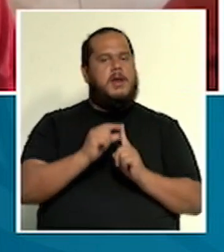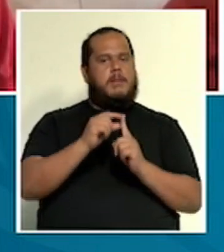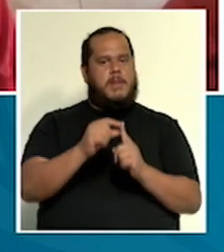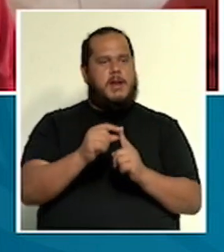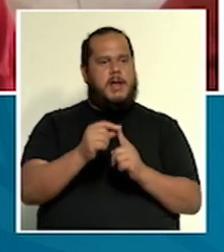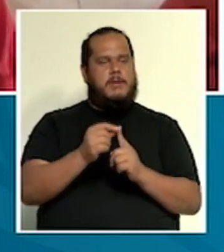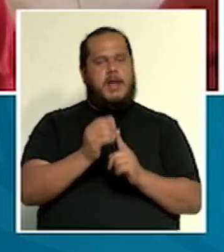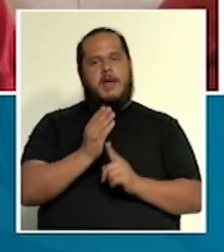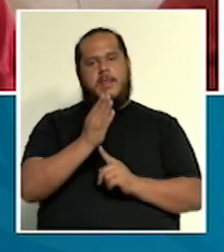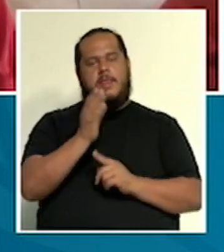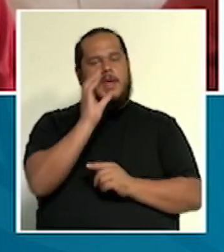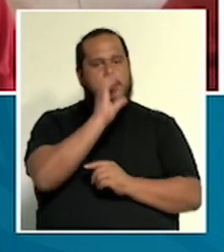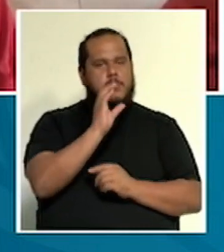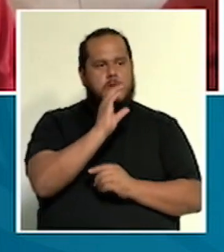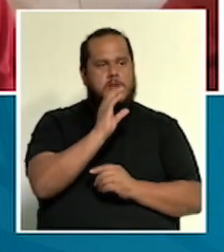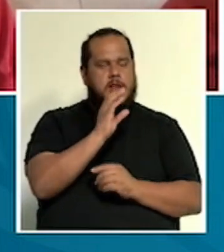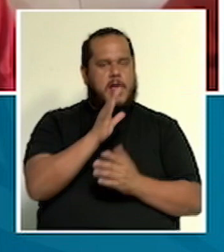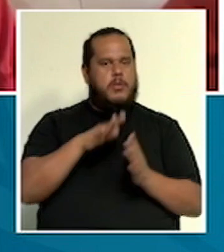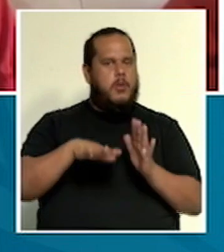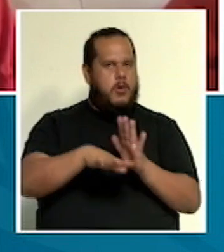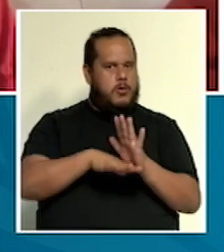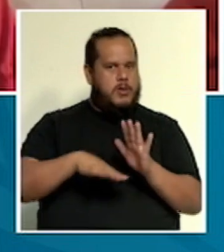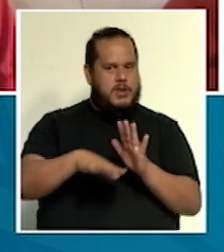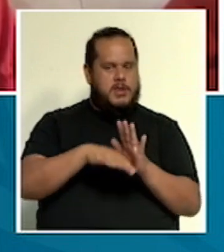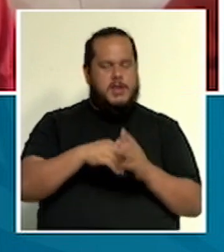ir buscando lo esencial,